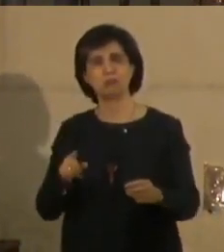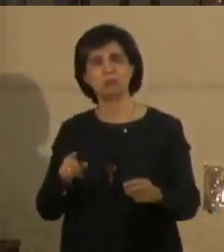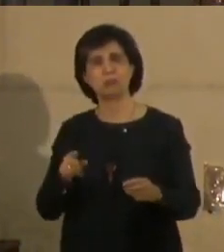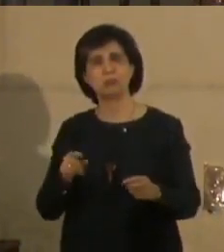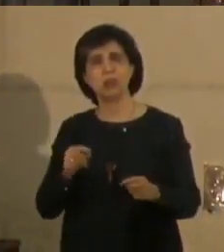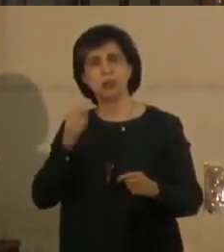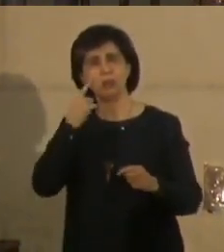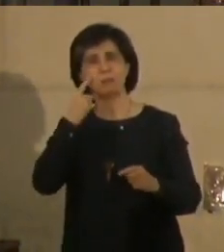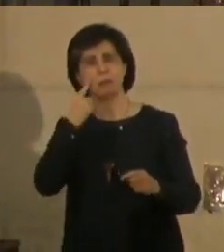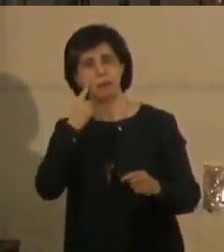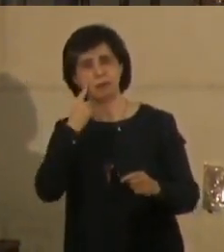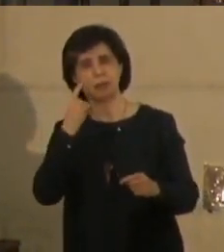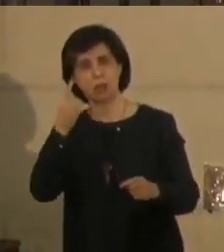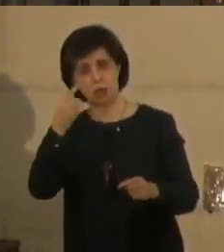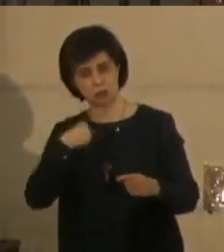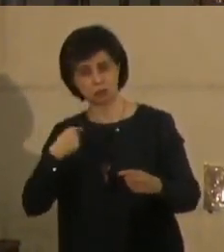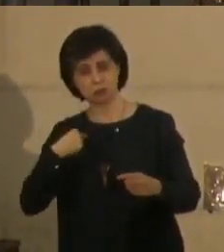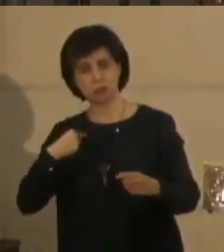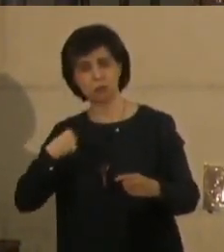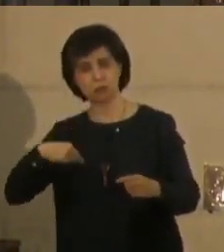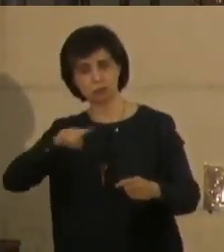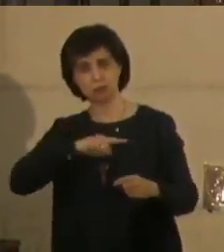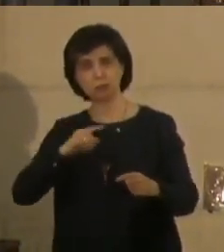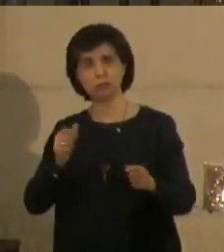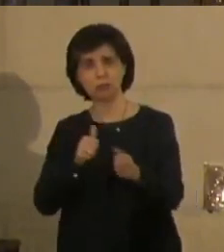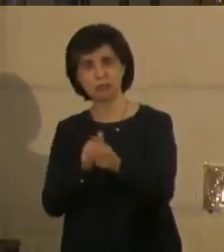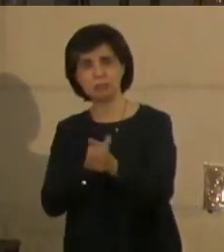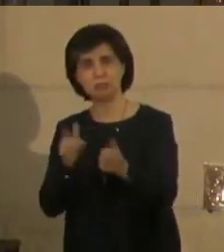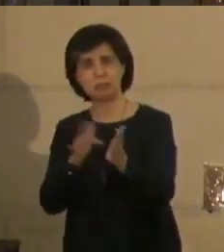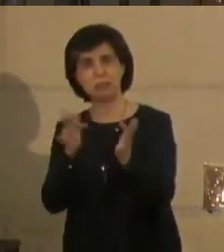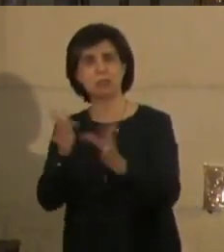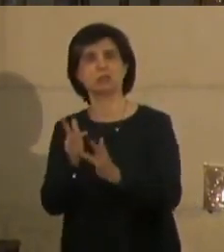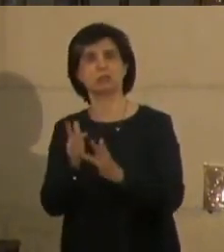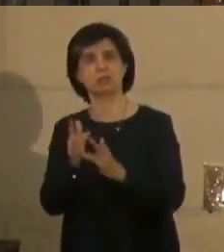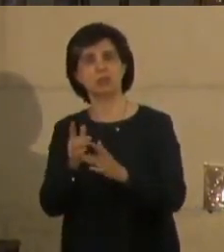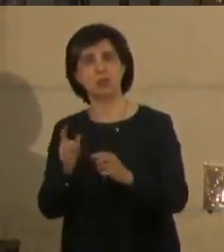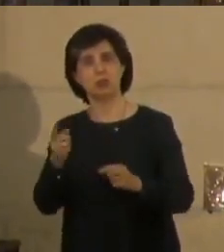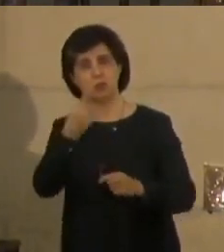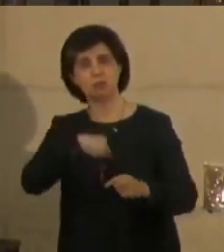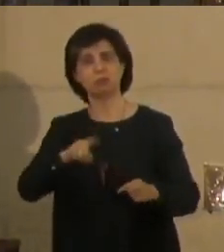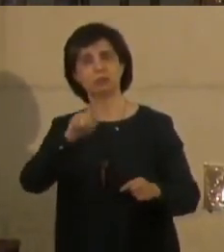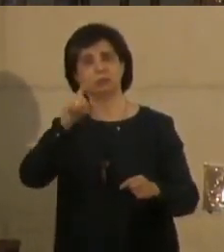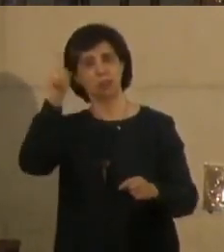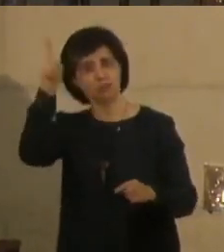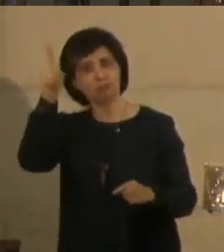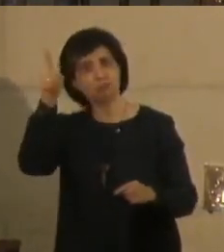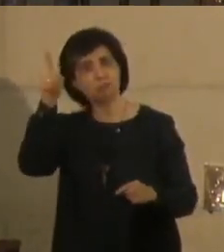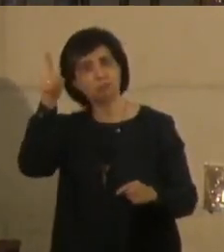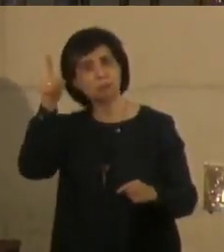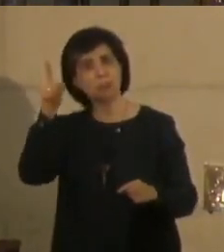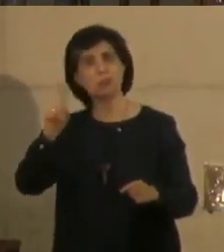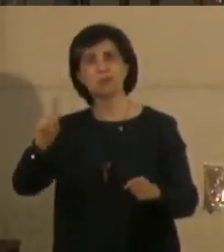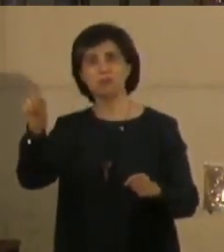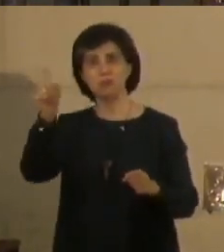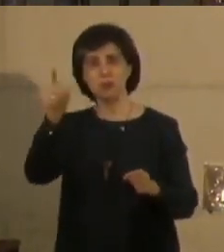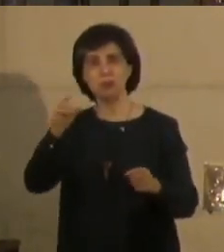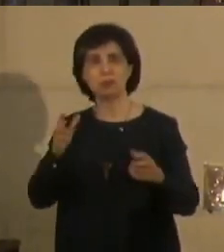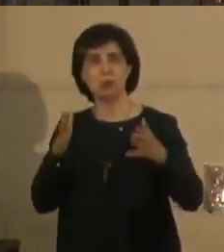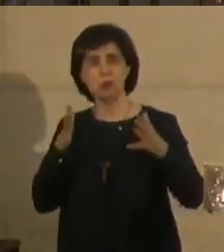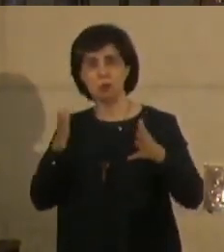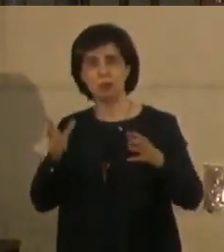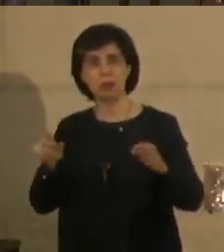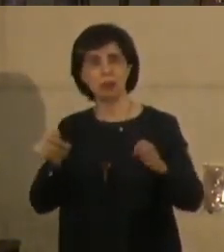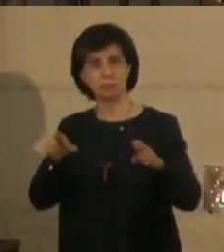han de ver en nosotros los discípulos de Cristo. Nuestro Dios no es de oro y